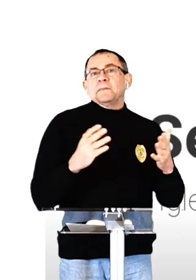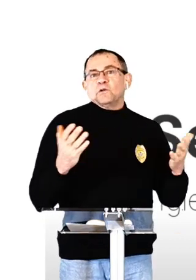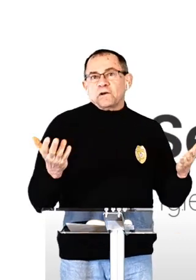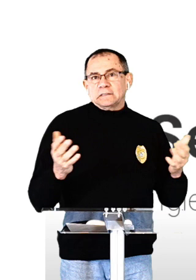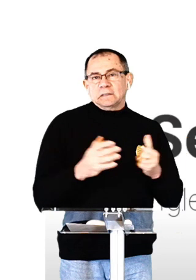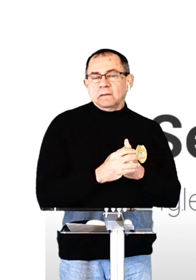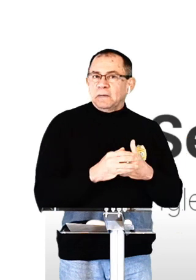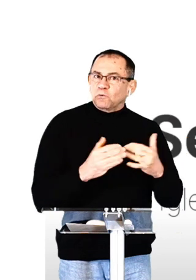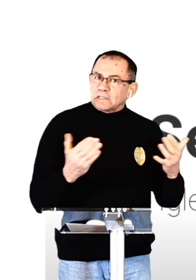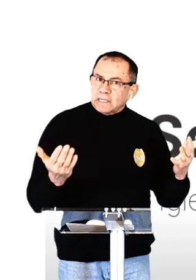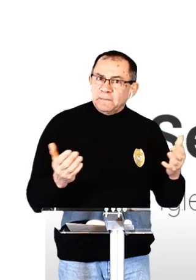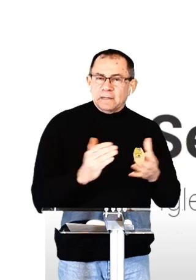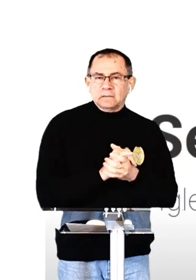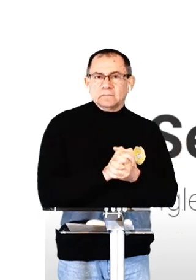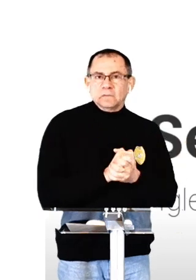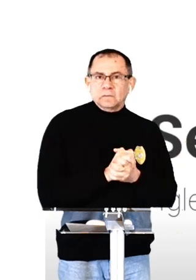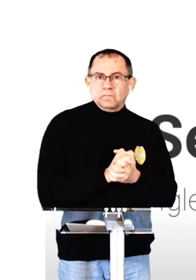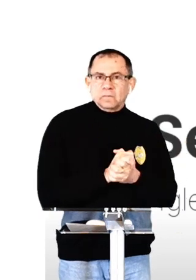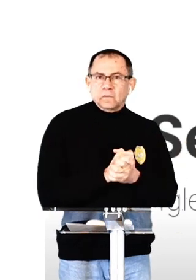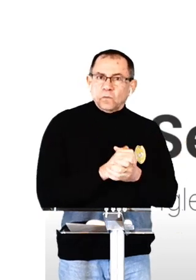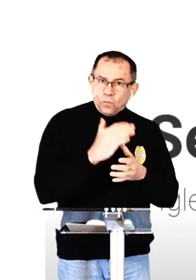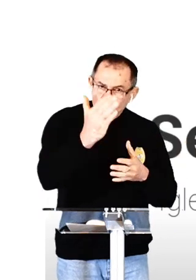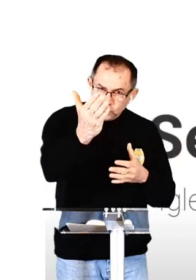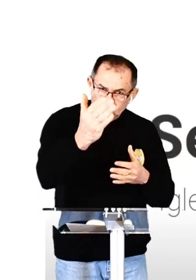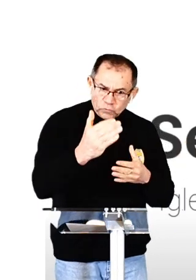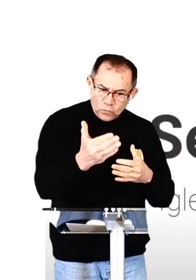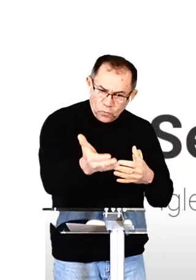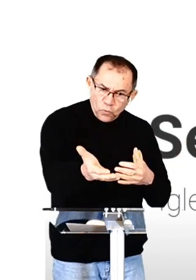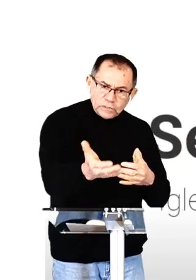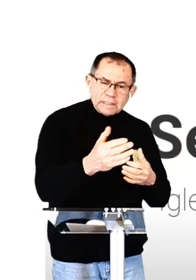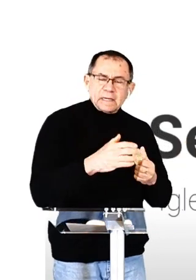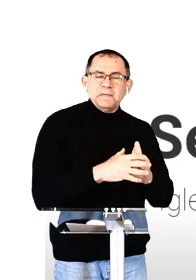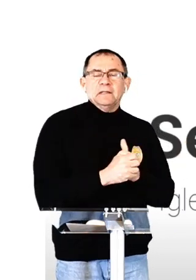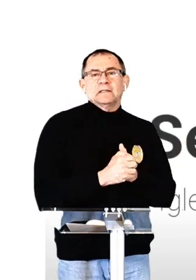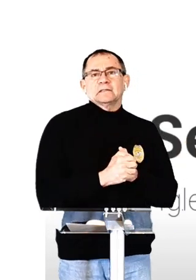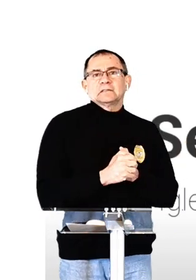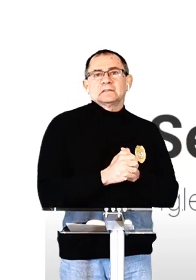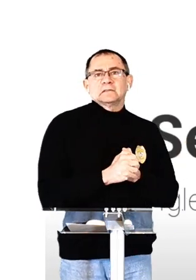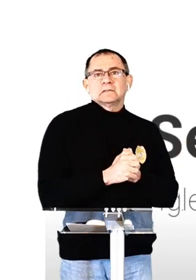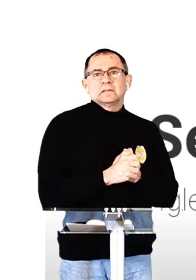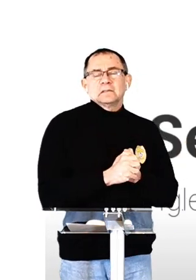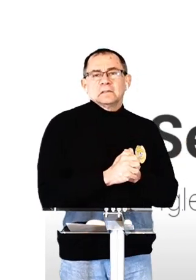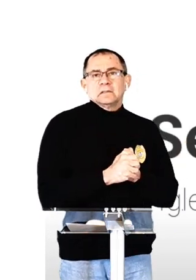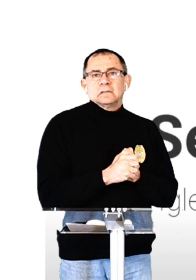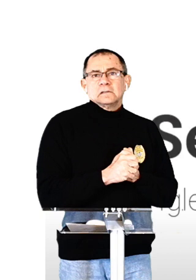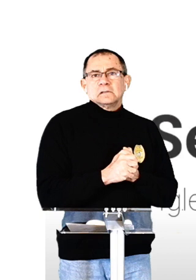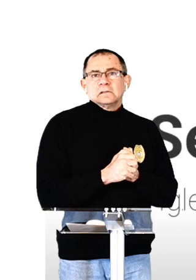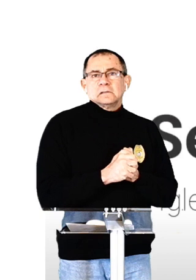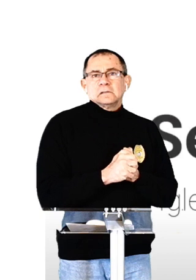Somos servidores, venimos a servir. Úsenos, use estas herramientas.